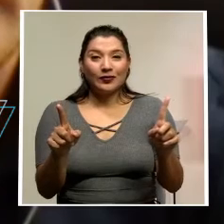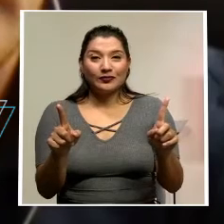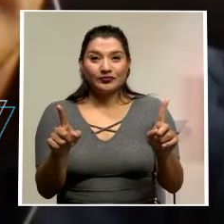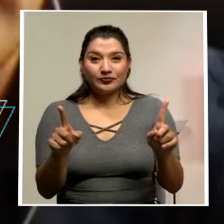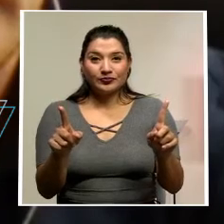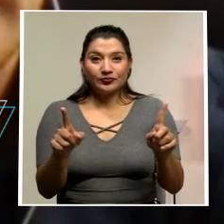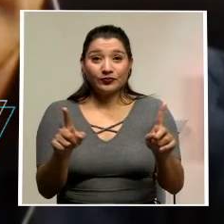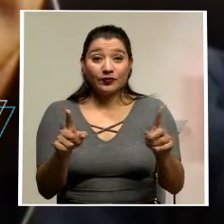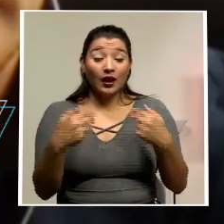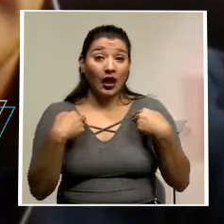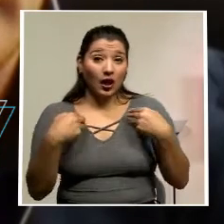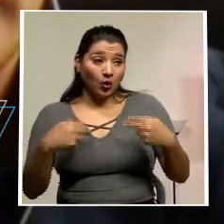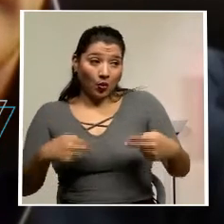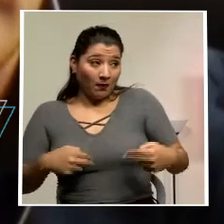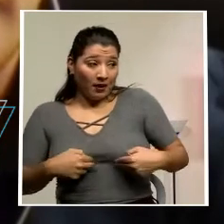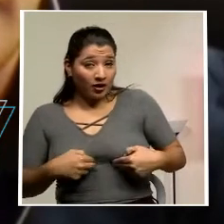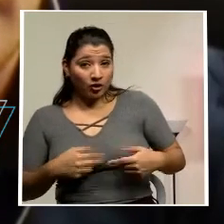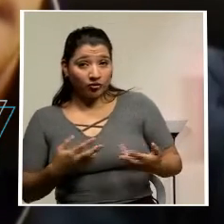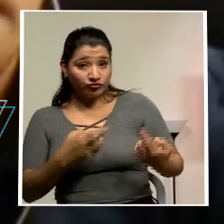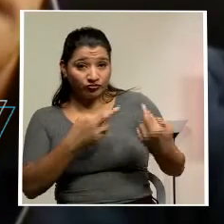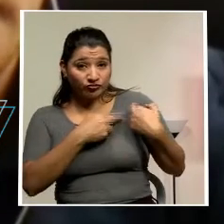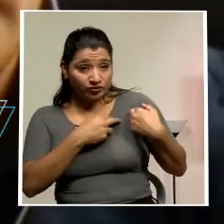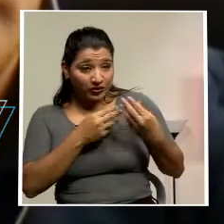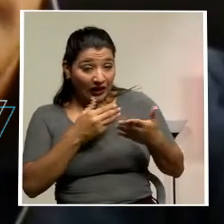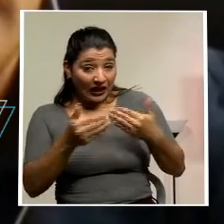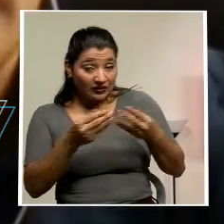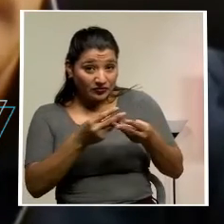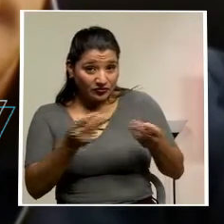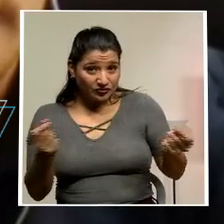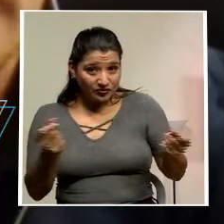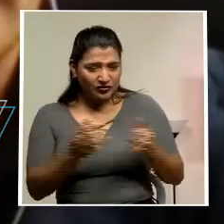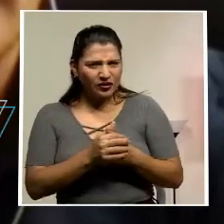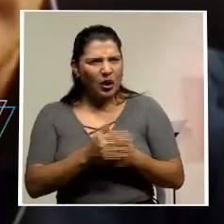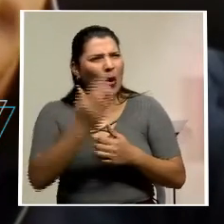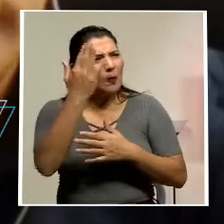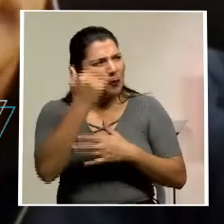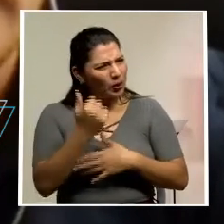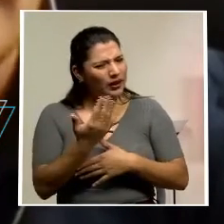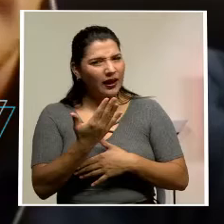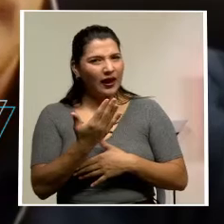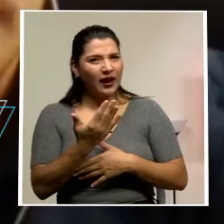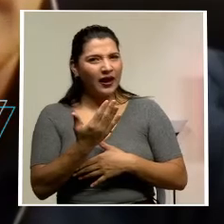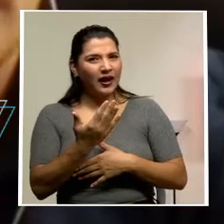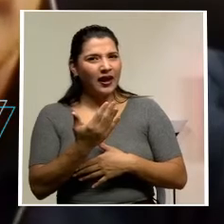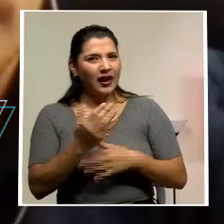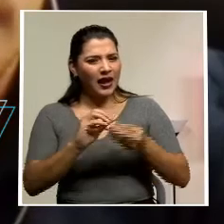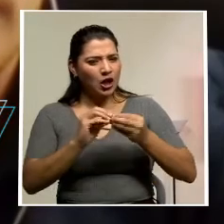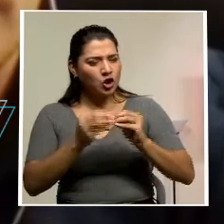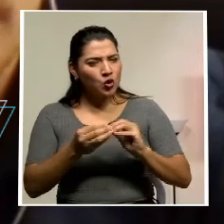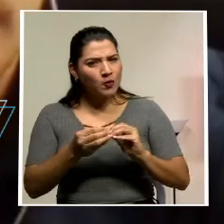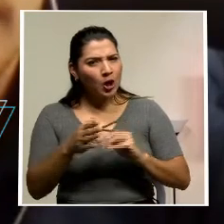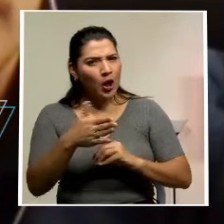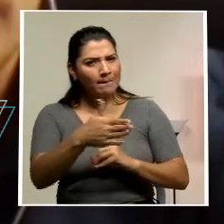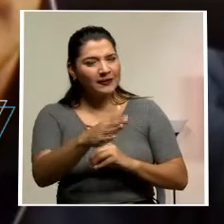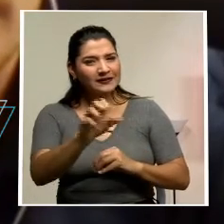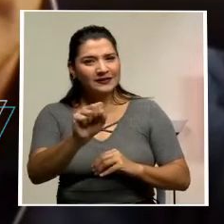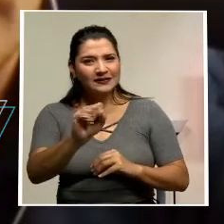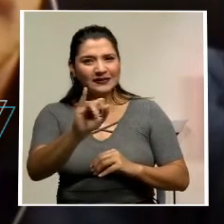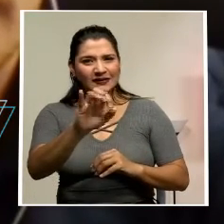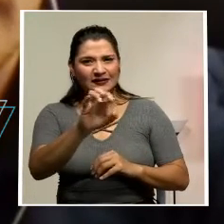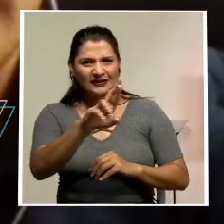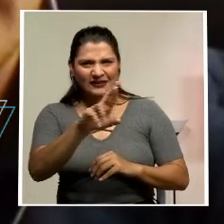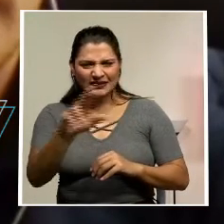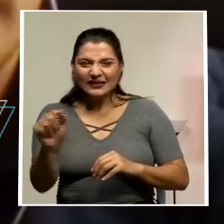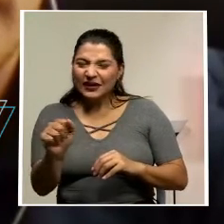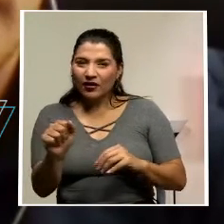lo exterminó. ¿Cuáles fueron las causas en que bajara tanto la población a punto de que ustedes